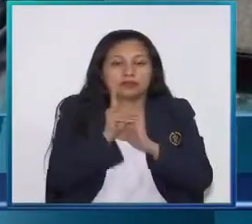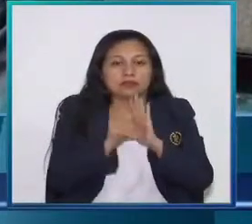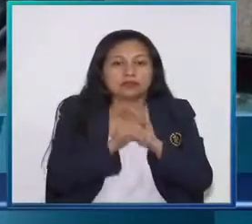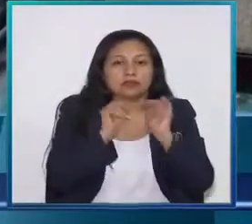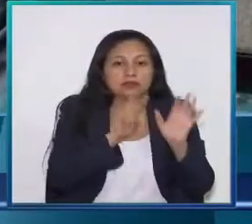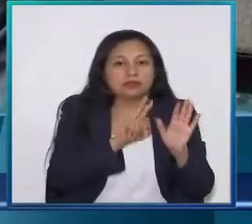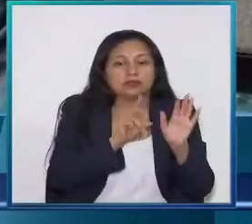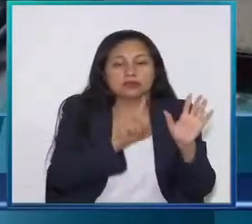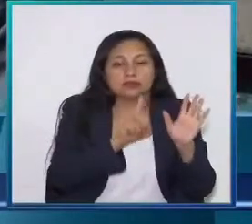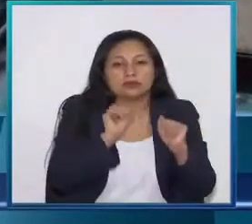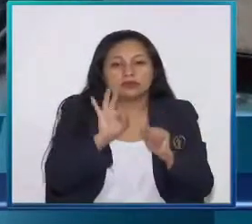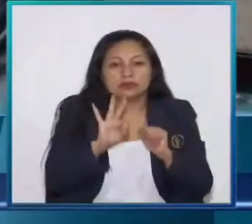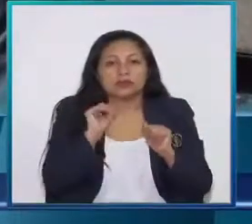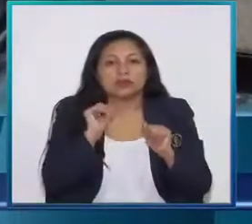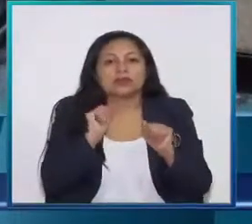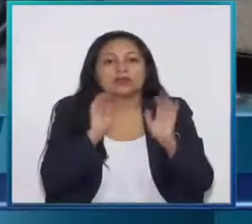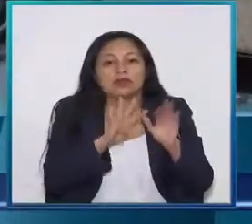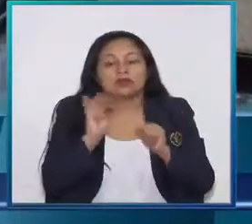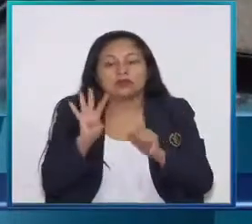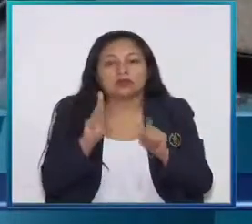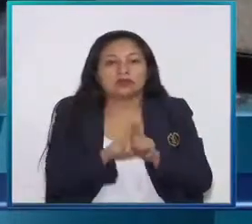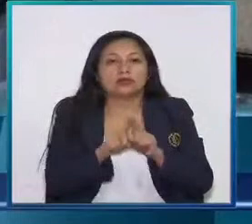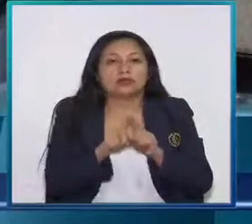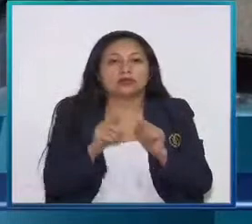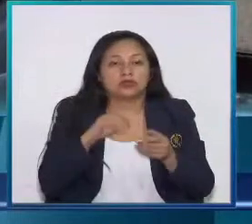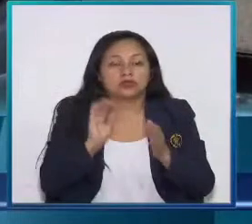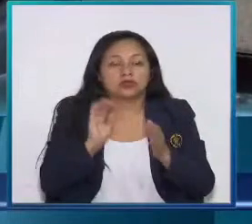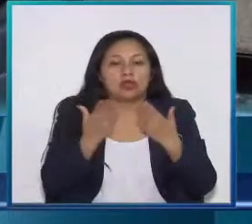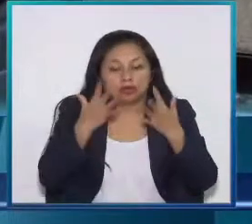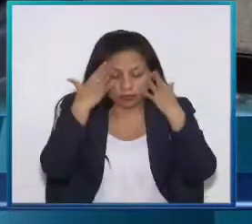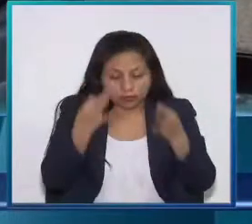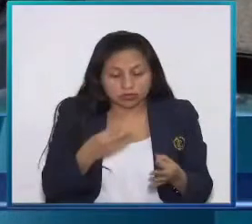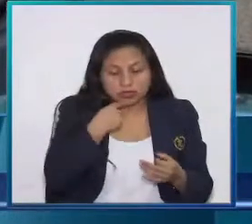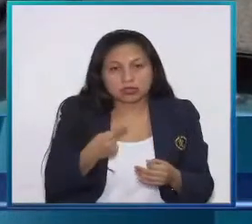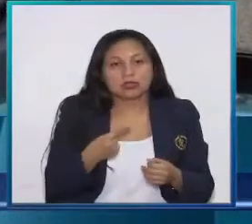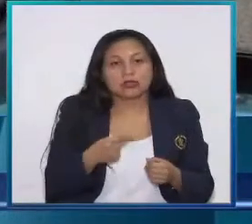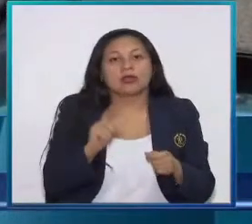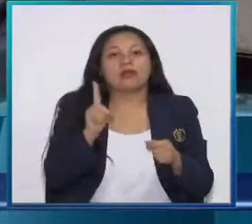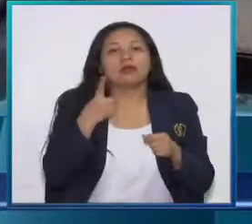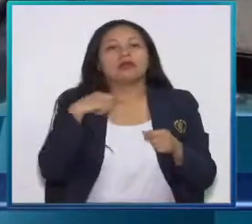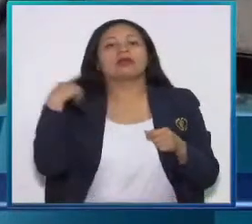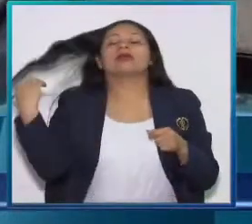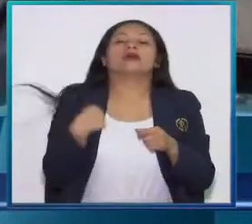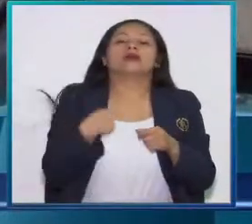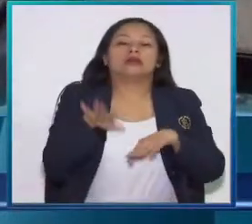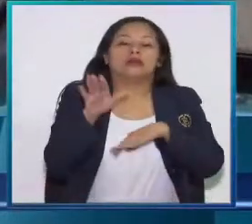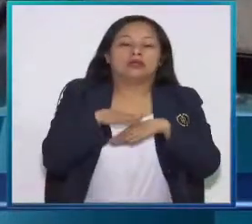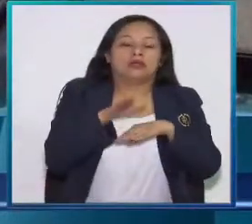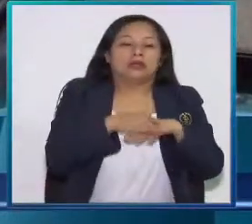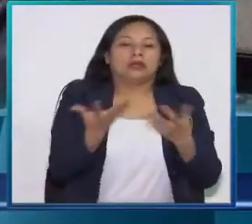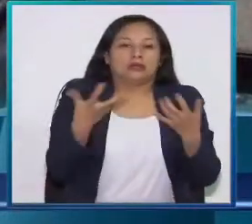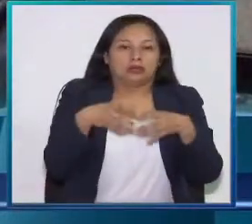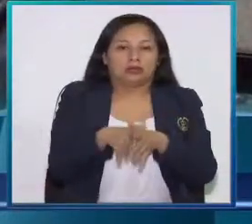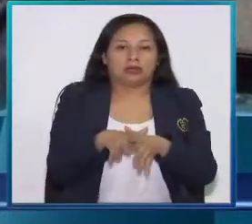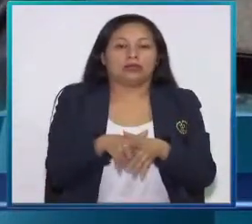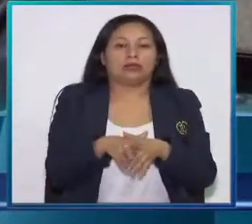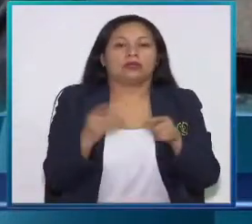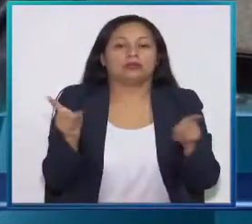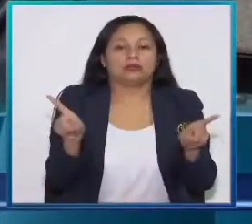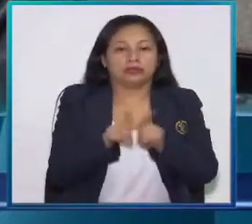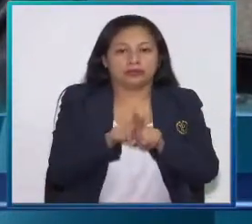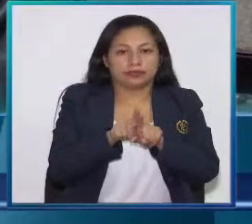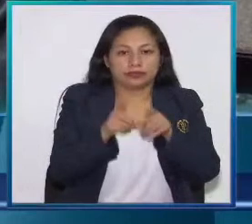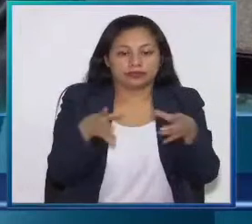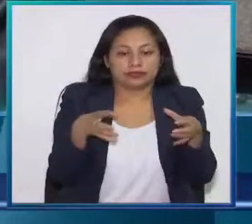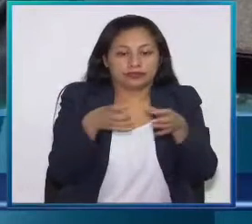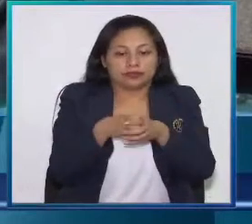número 6394 del Congreso de la República, acuerda, primero, convocar a la integración e instalación